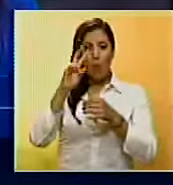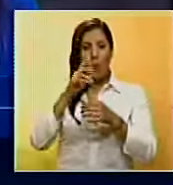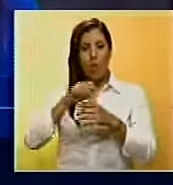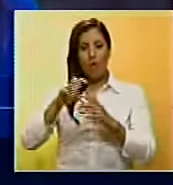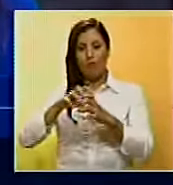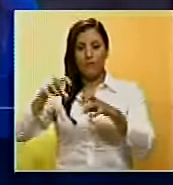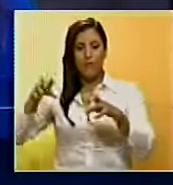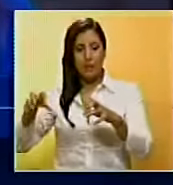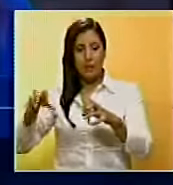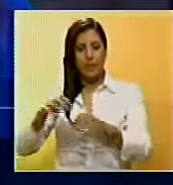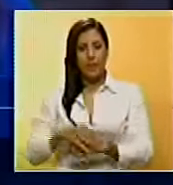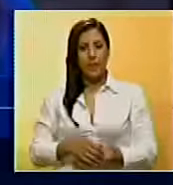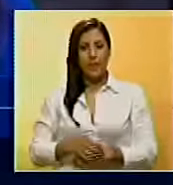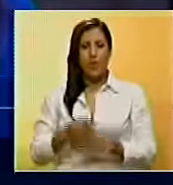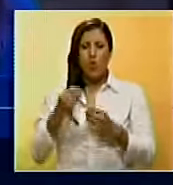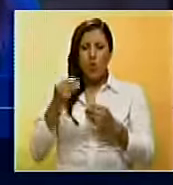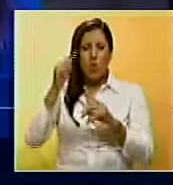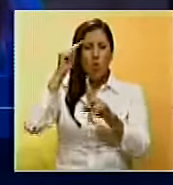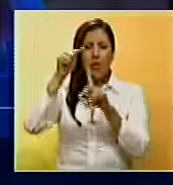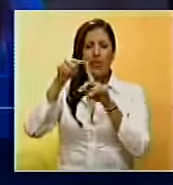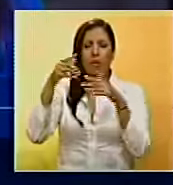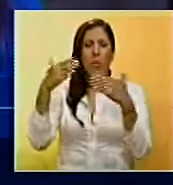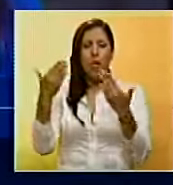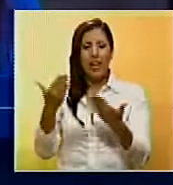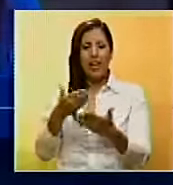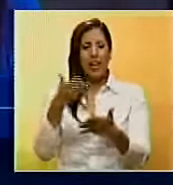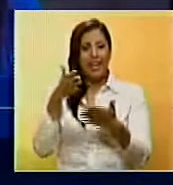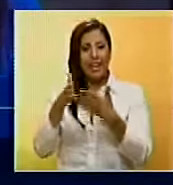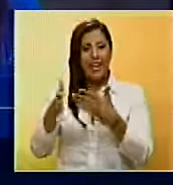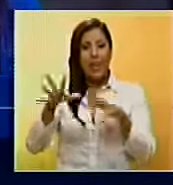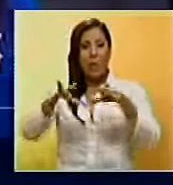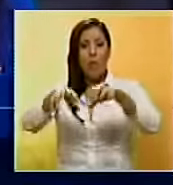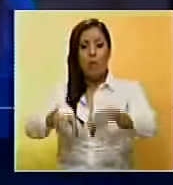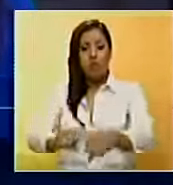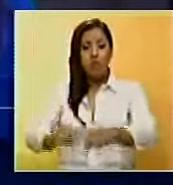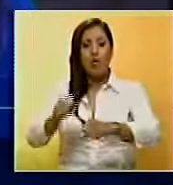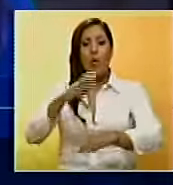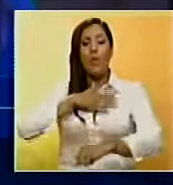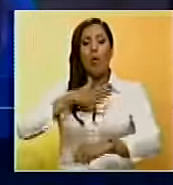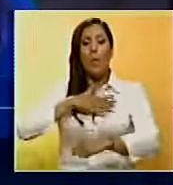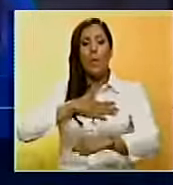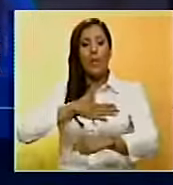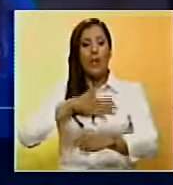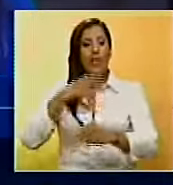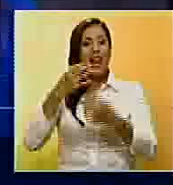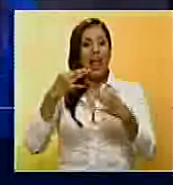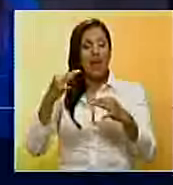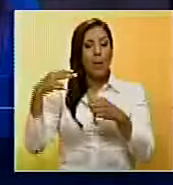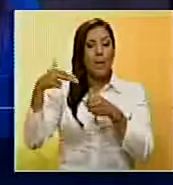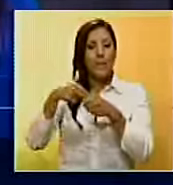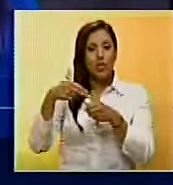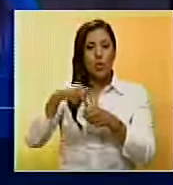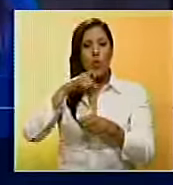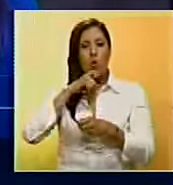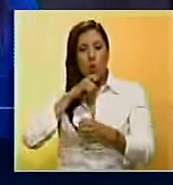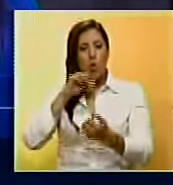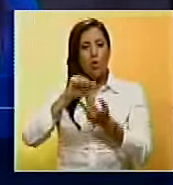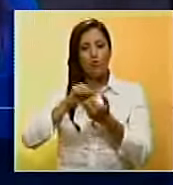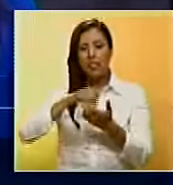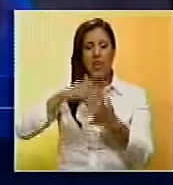pueblos, con un solo objetivo, que es apropiarse de los recursos naturales, de los